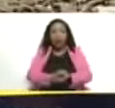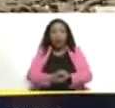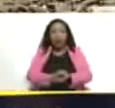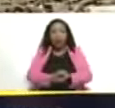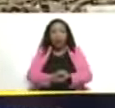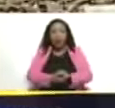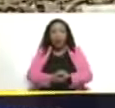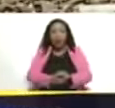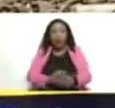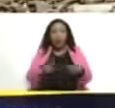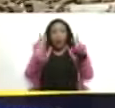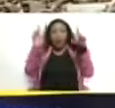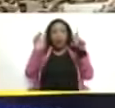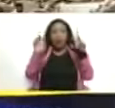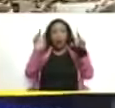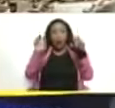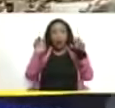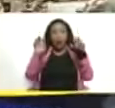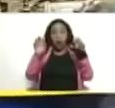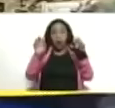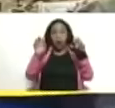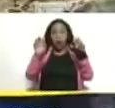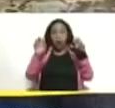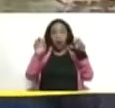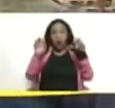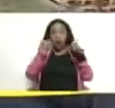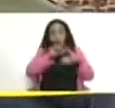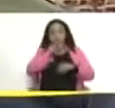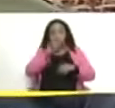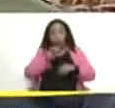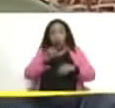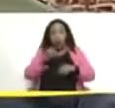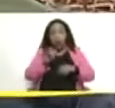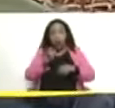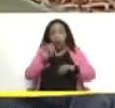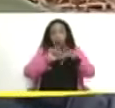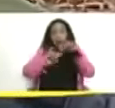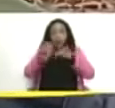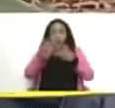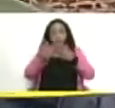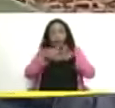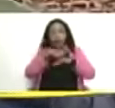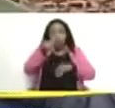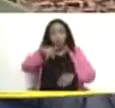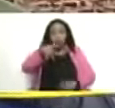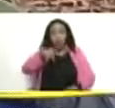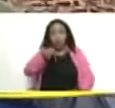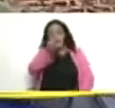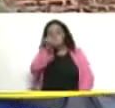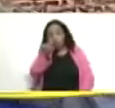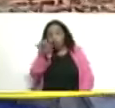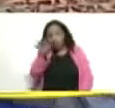incluyendo la nueva zona de defensa integral Guayana Esequiba, creada este año glorioso,